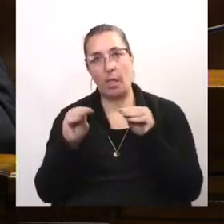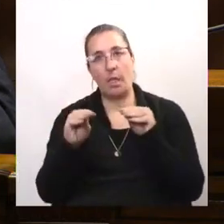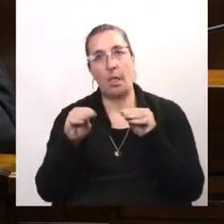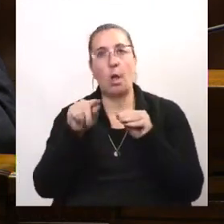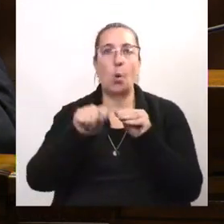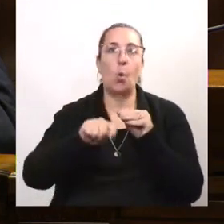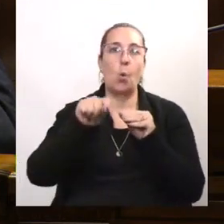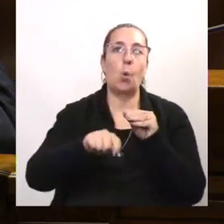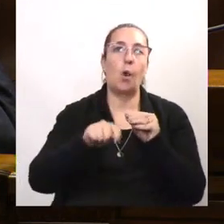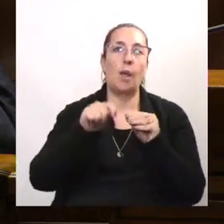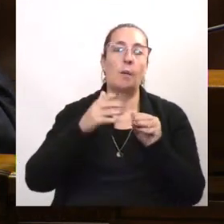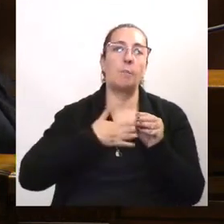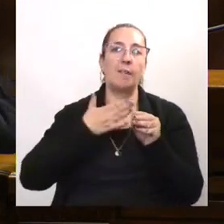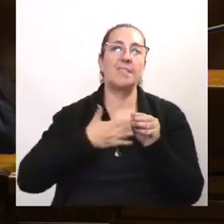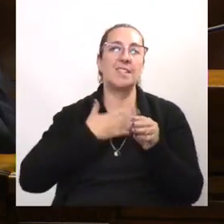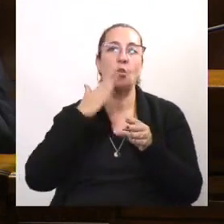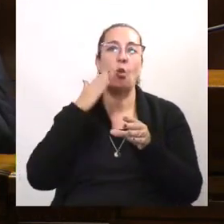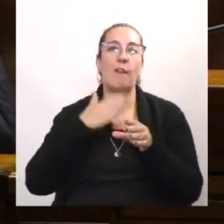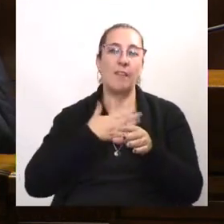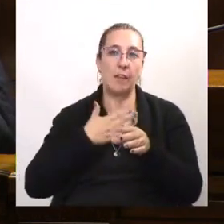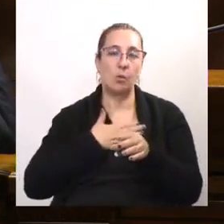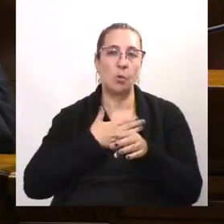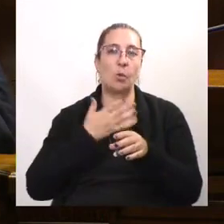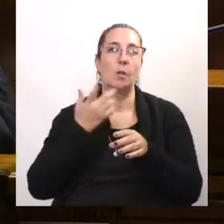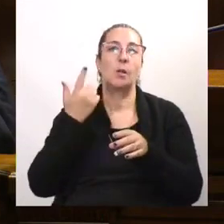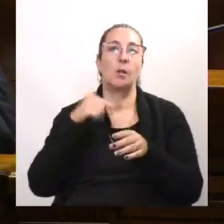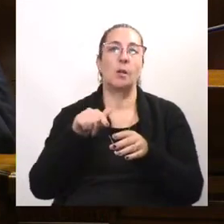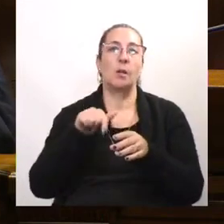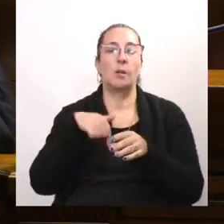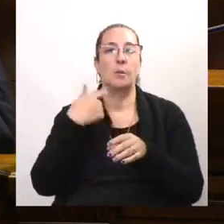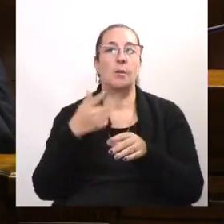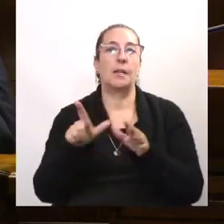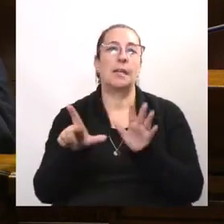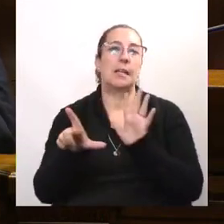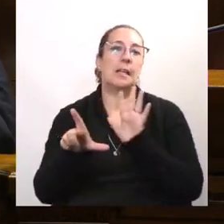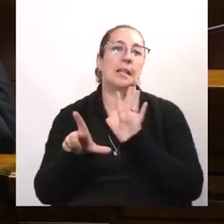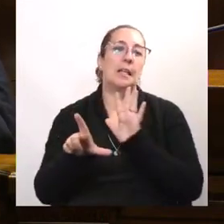de plebiscito y referéndum. Y que después el legislador llene eso,